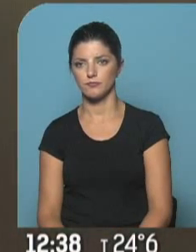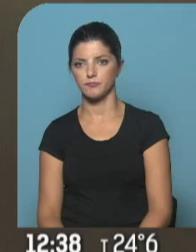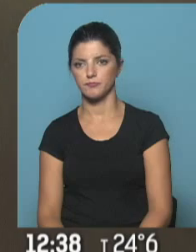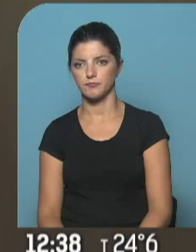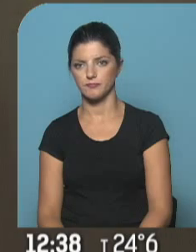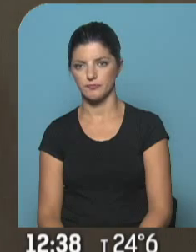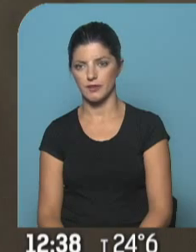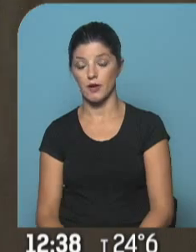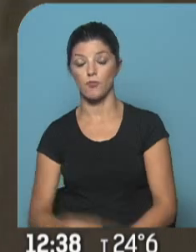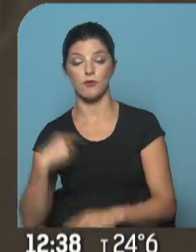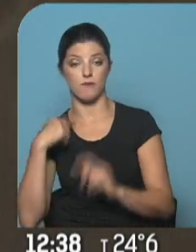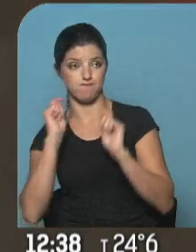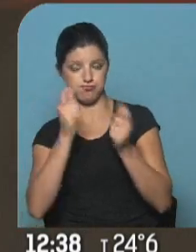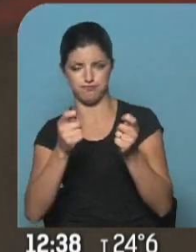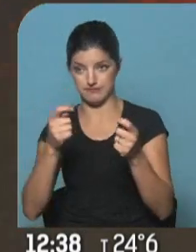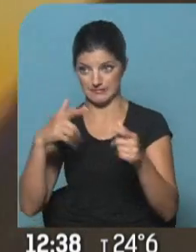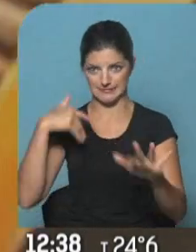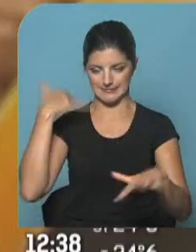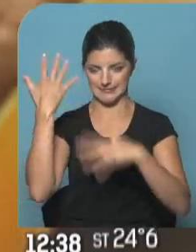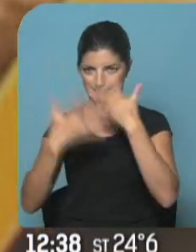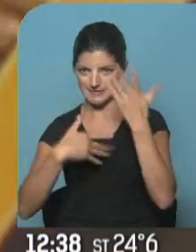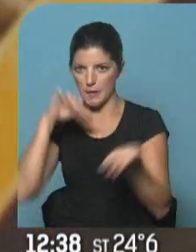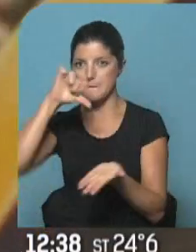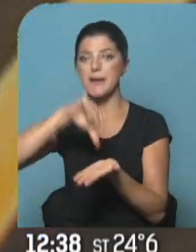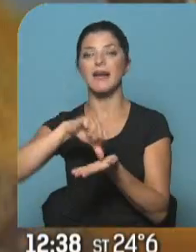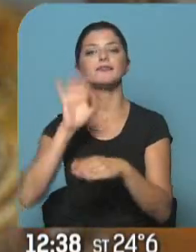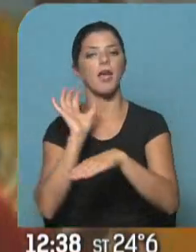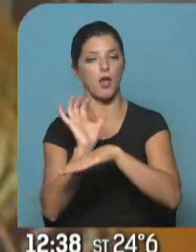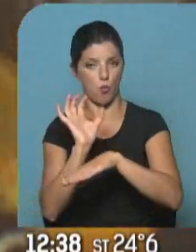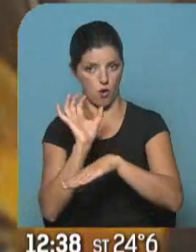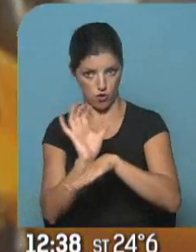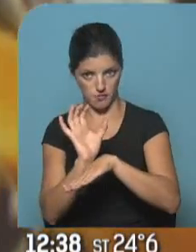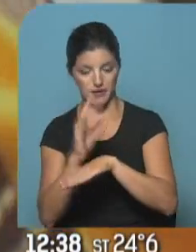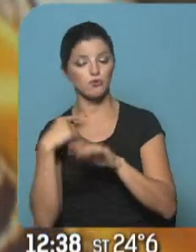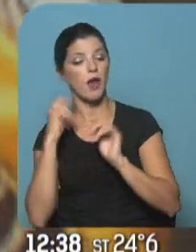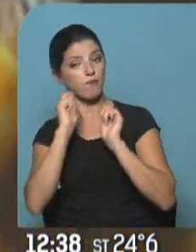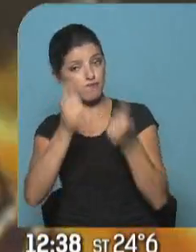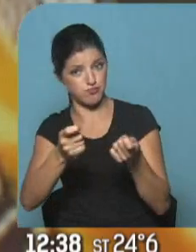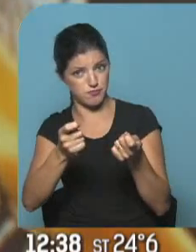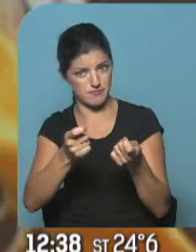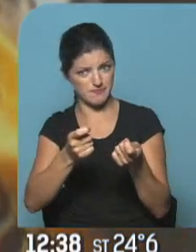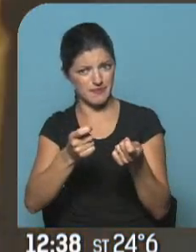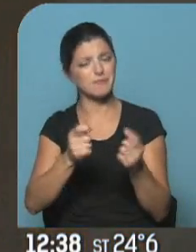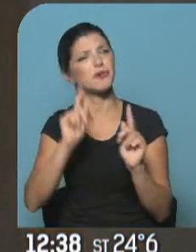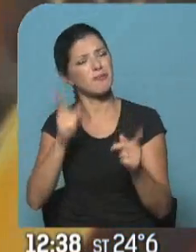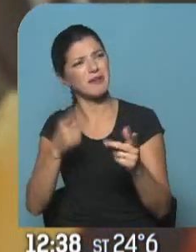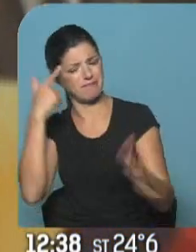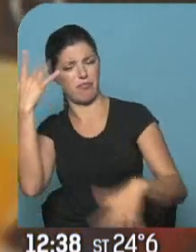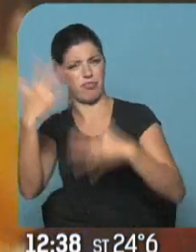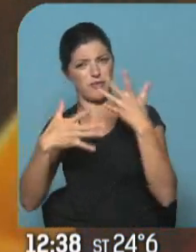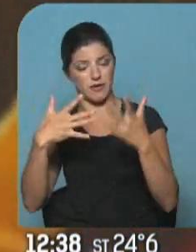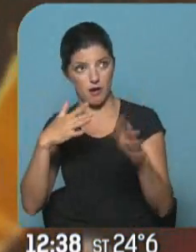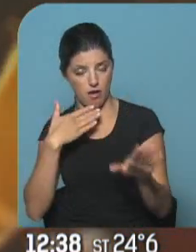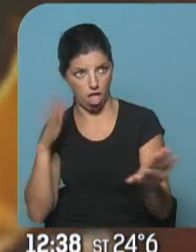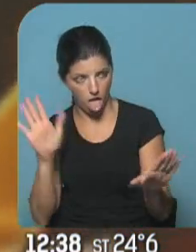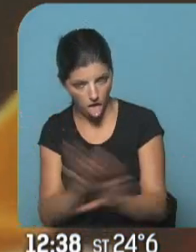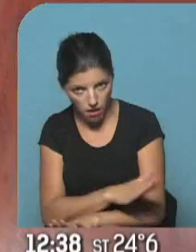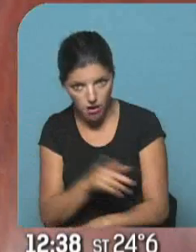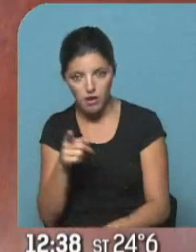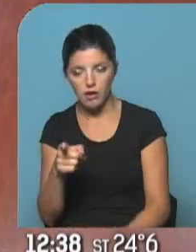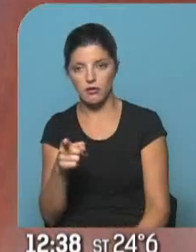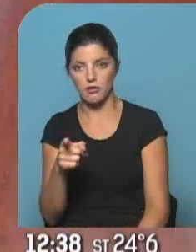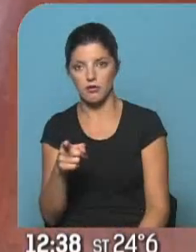Sucesión traumática la que estamos viendo en Ecuador y estamos asistiendo a un tipo de sucesión particular y traumática e inesperada, diría yo, en el caso de Ecuador,